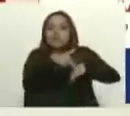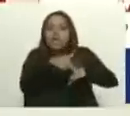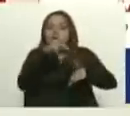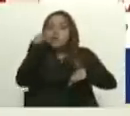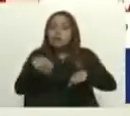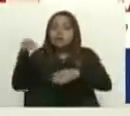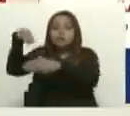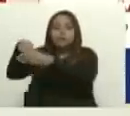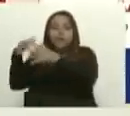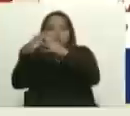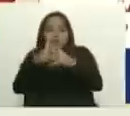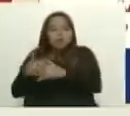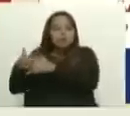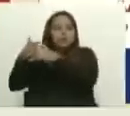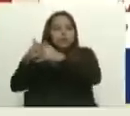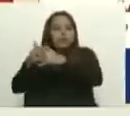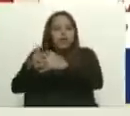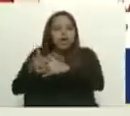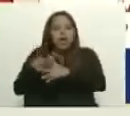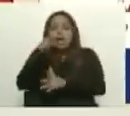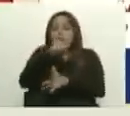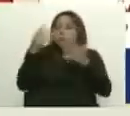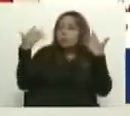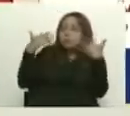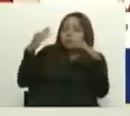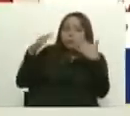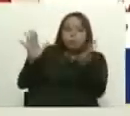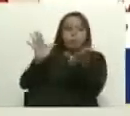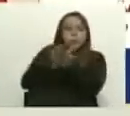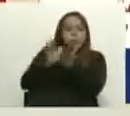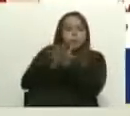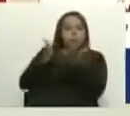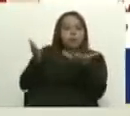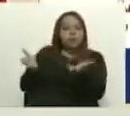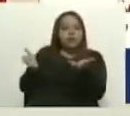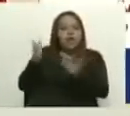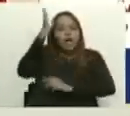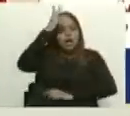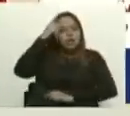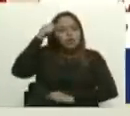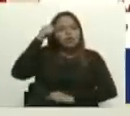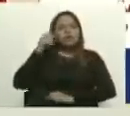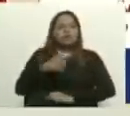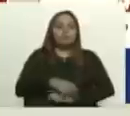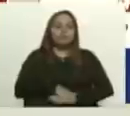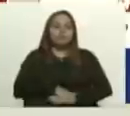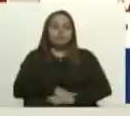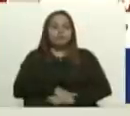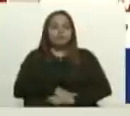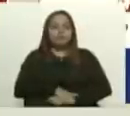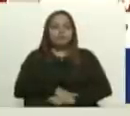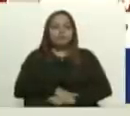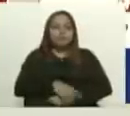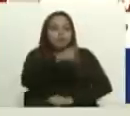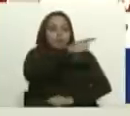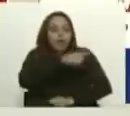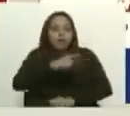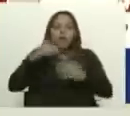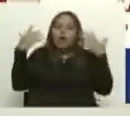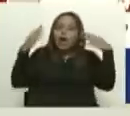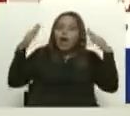los estados, aplaudieron a Donald Trump. Lo